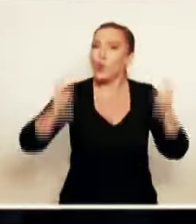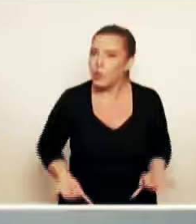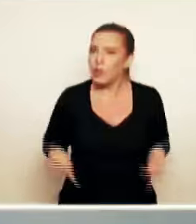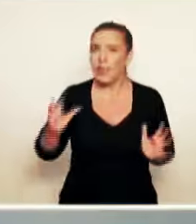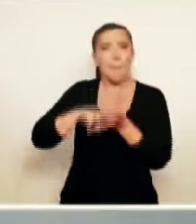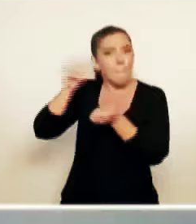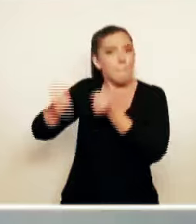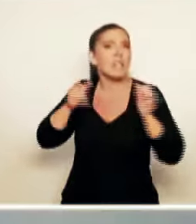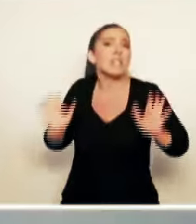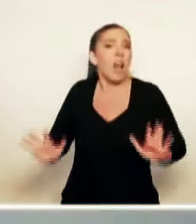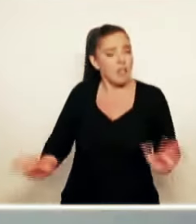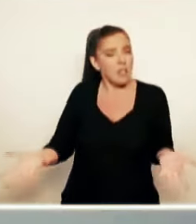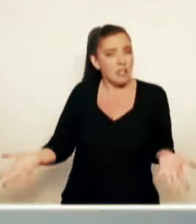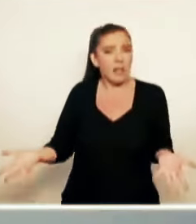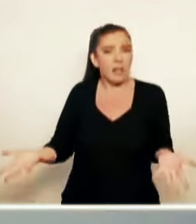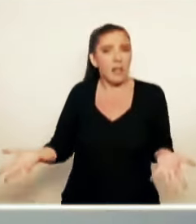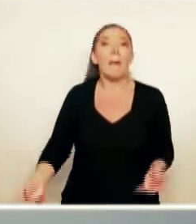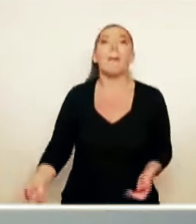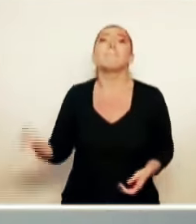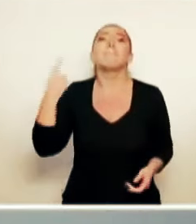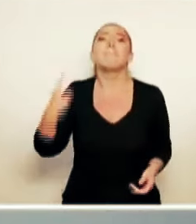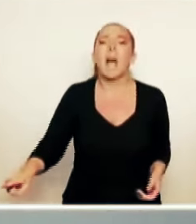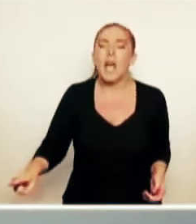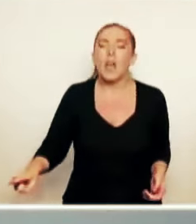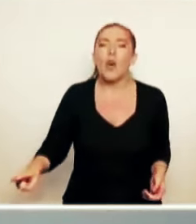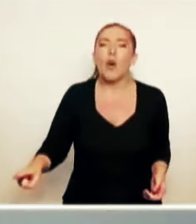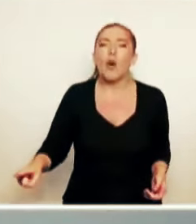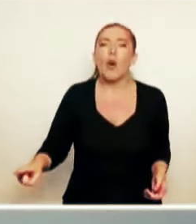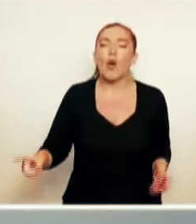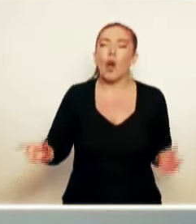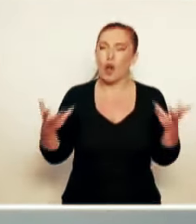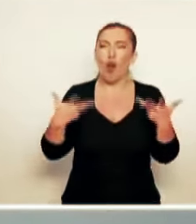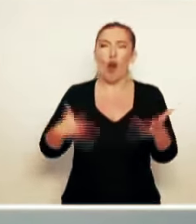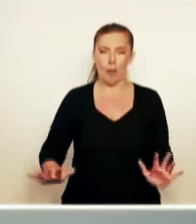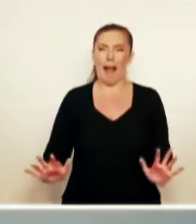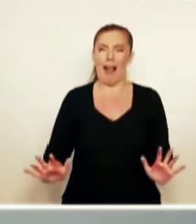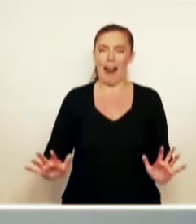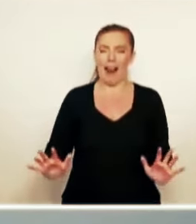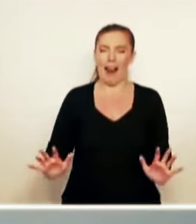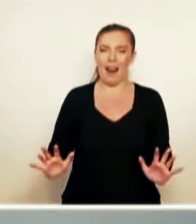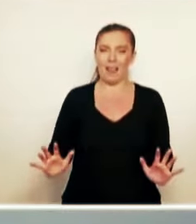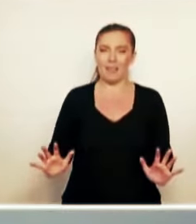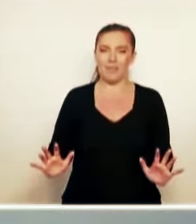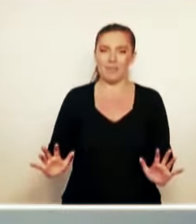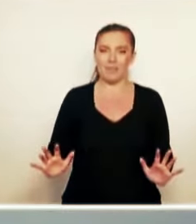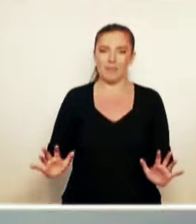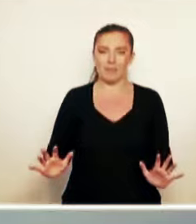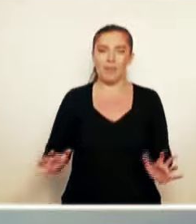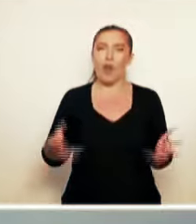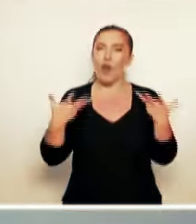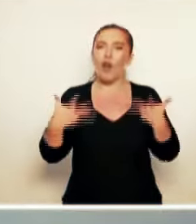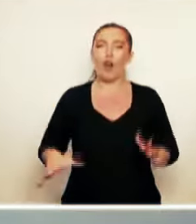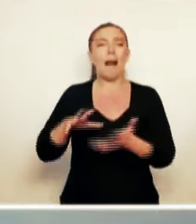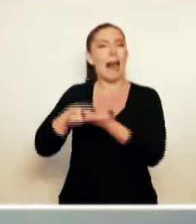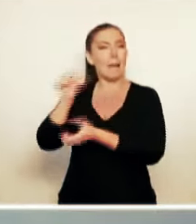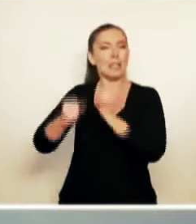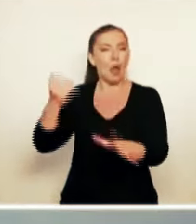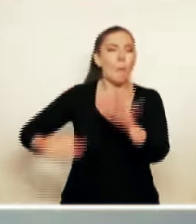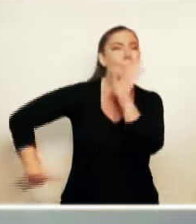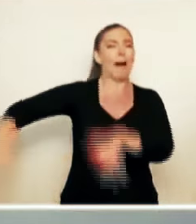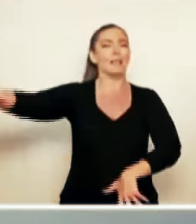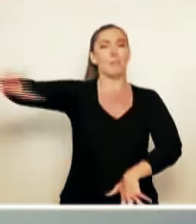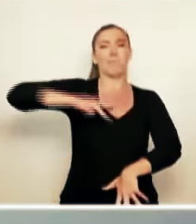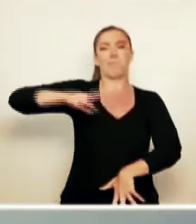estos empresarios. Pero es normal que el empresario más rico de la